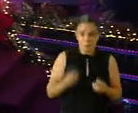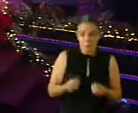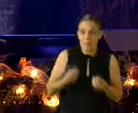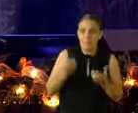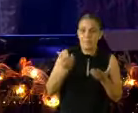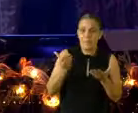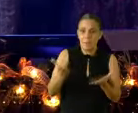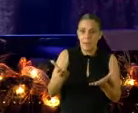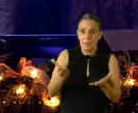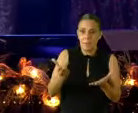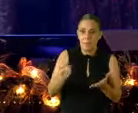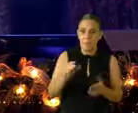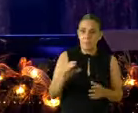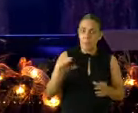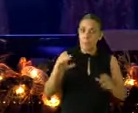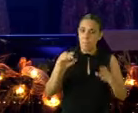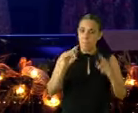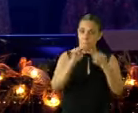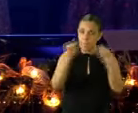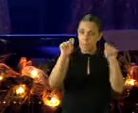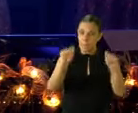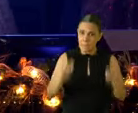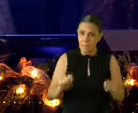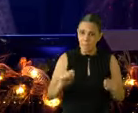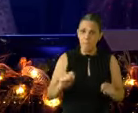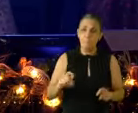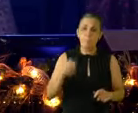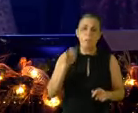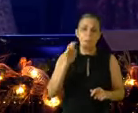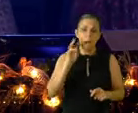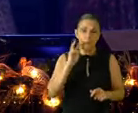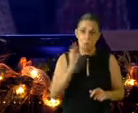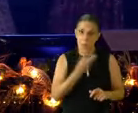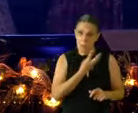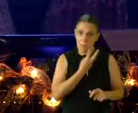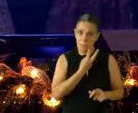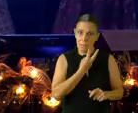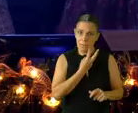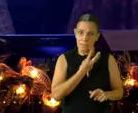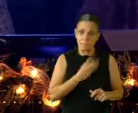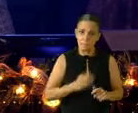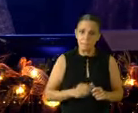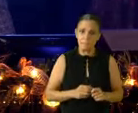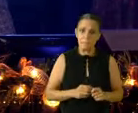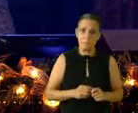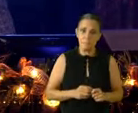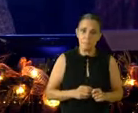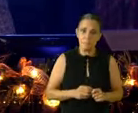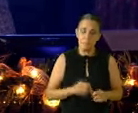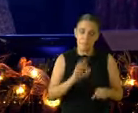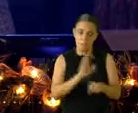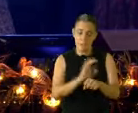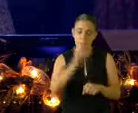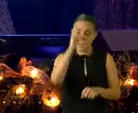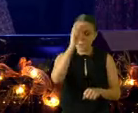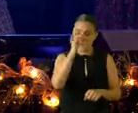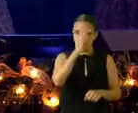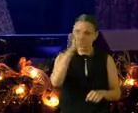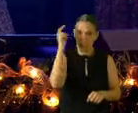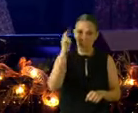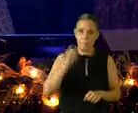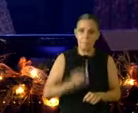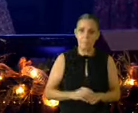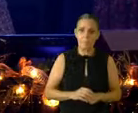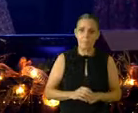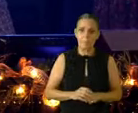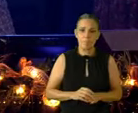había sucedido, porque el párroco, ¿cómo era que se llamaba el párroco? Benito, el padre Benito era una persona, bueno, era, ¿verdad? Porque